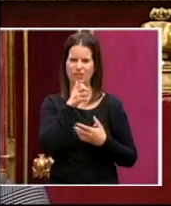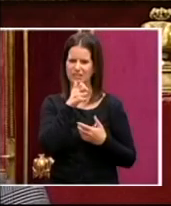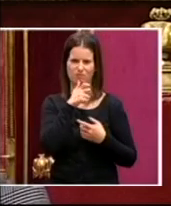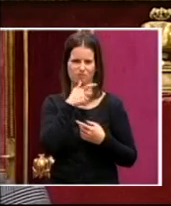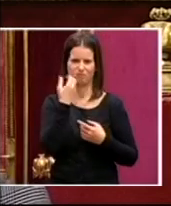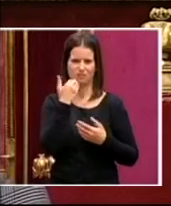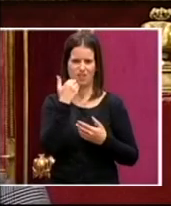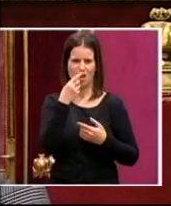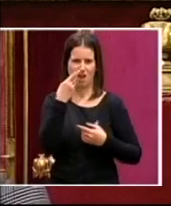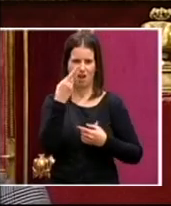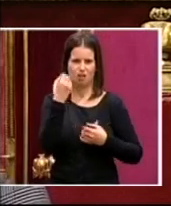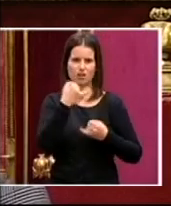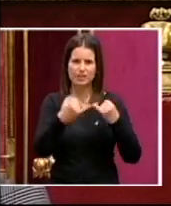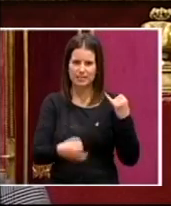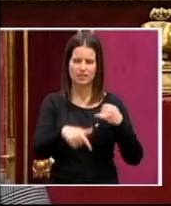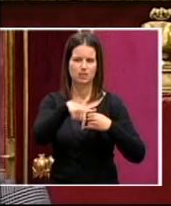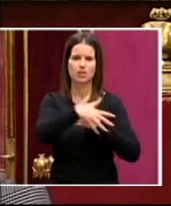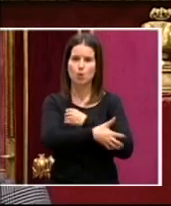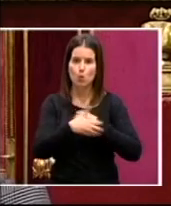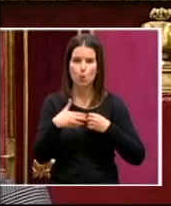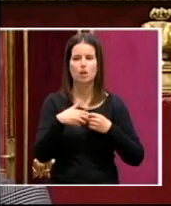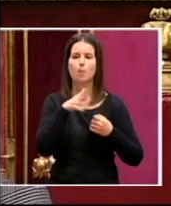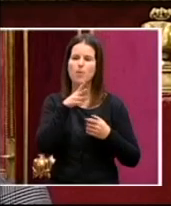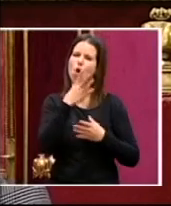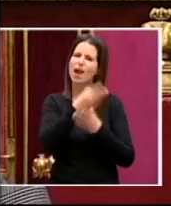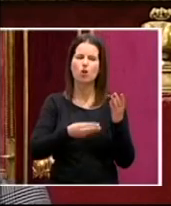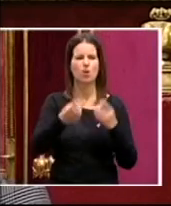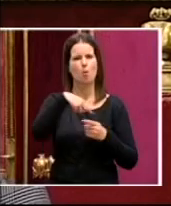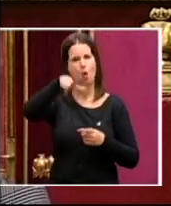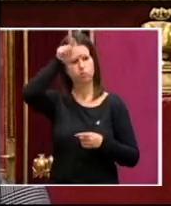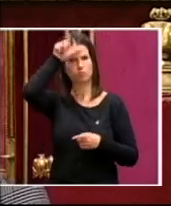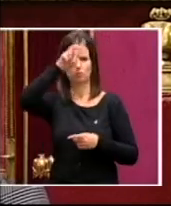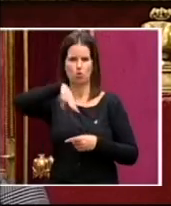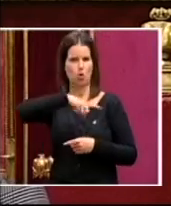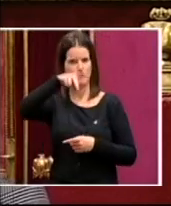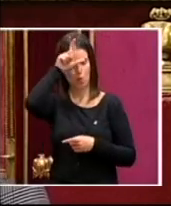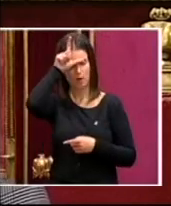ruina. Pero no cometan esos errores de novatos, porque no son ustedes novatos.